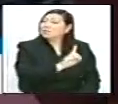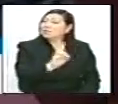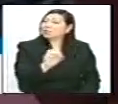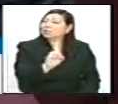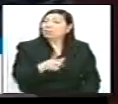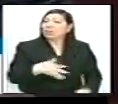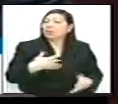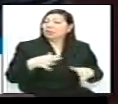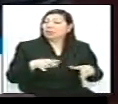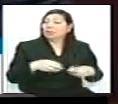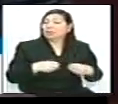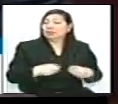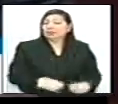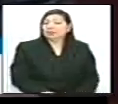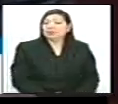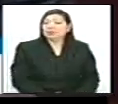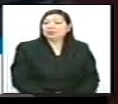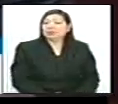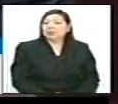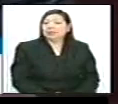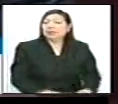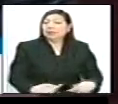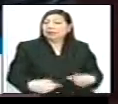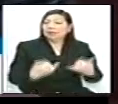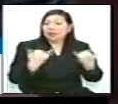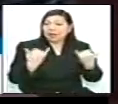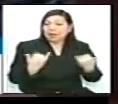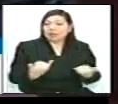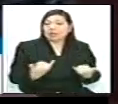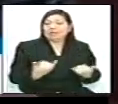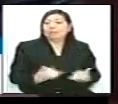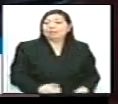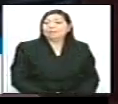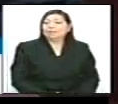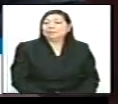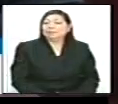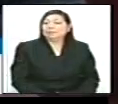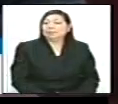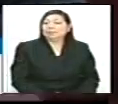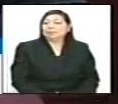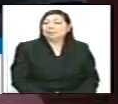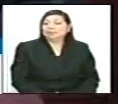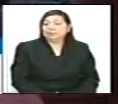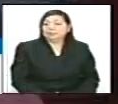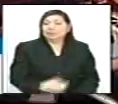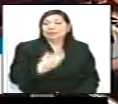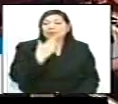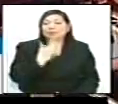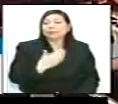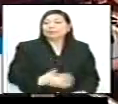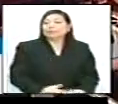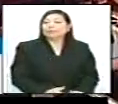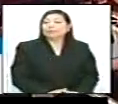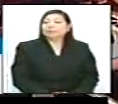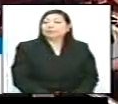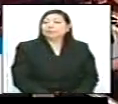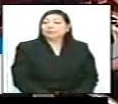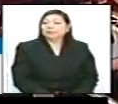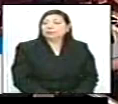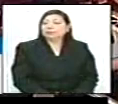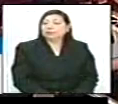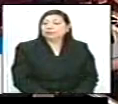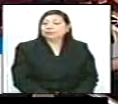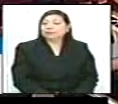manera nosotros podemos renunciar, señora presidenta, a que el debate se dé aquí en esta mesa. Gracias. Gracias,